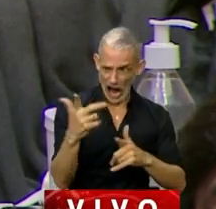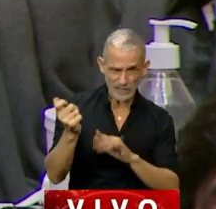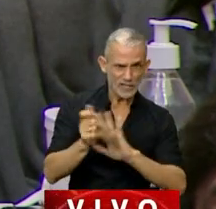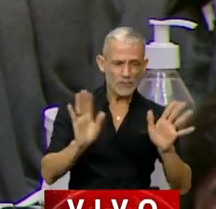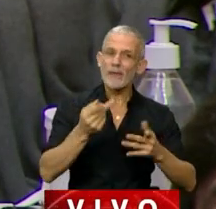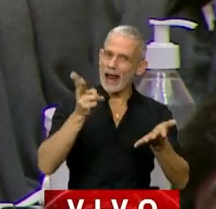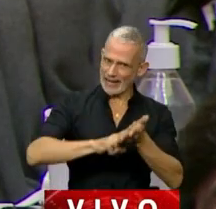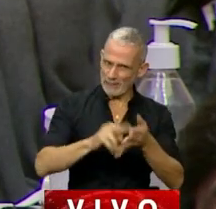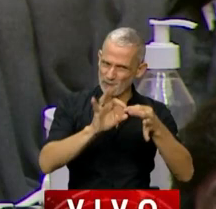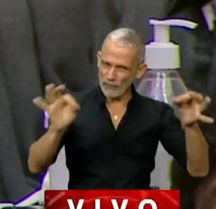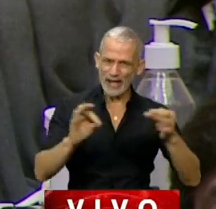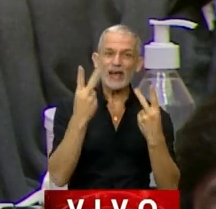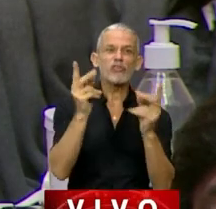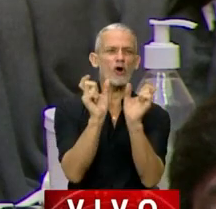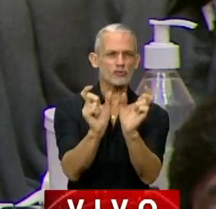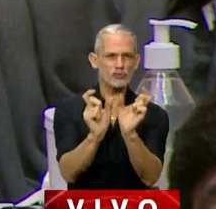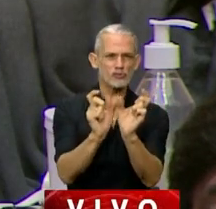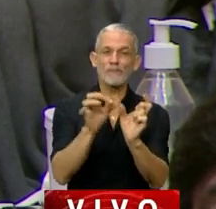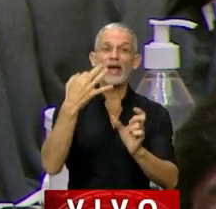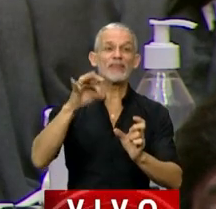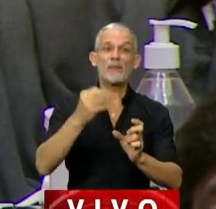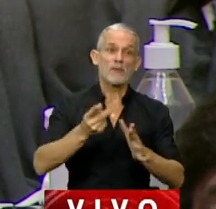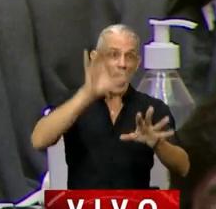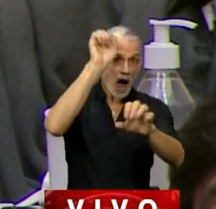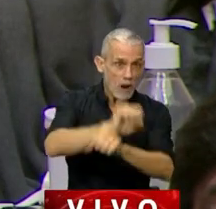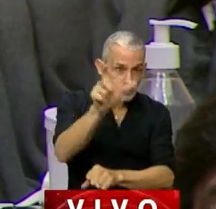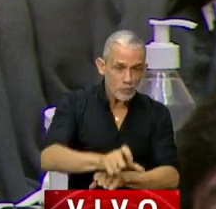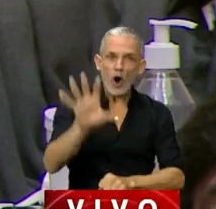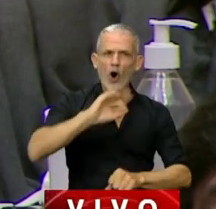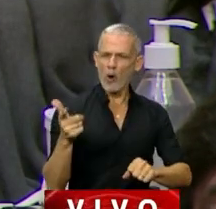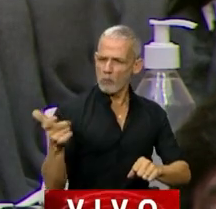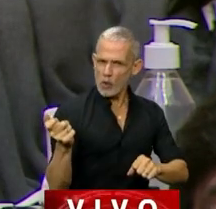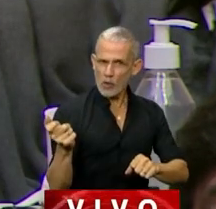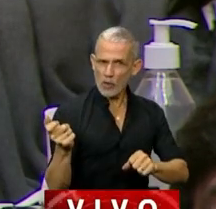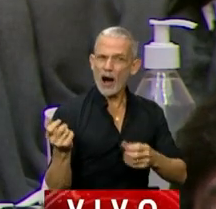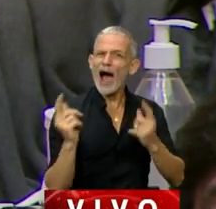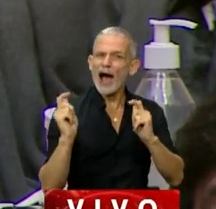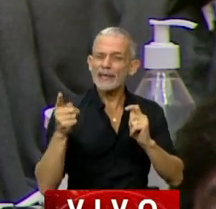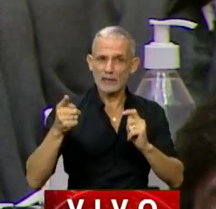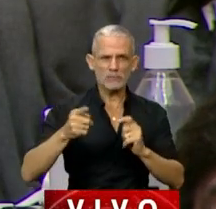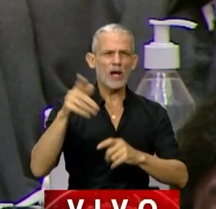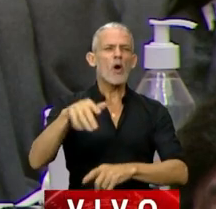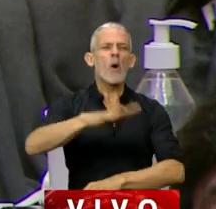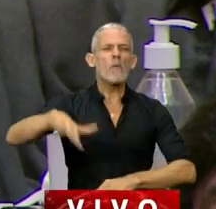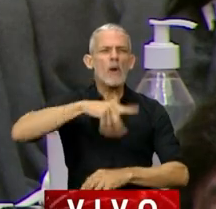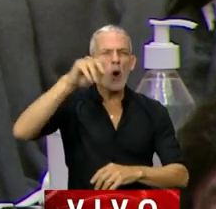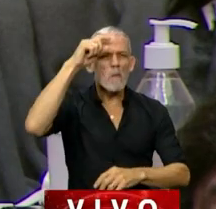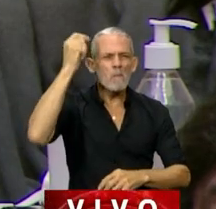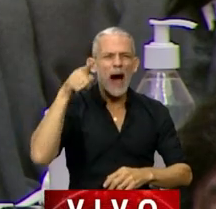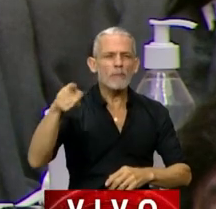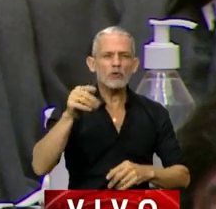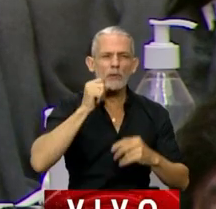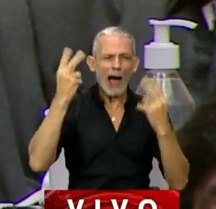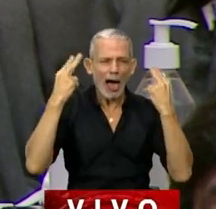permítanme repetirles estas dos últimas expresiones, encarcelar o meter bala a los pueblos mapuches si